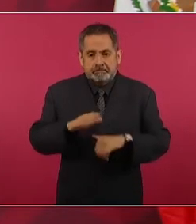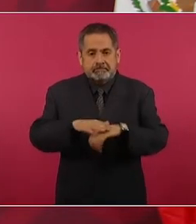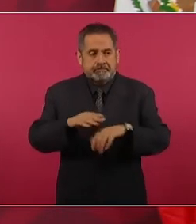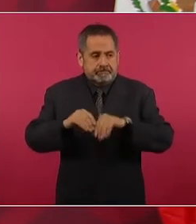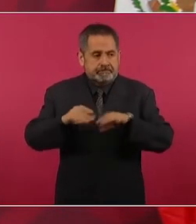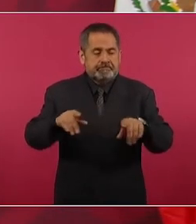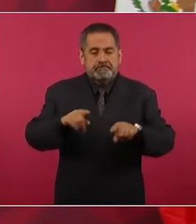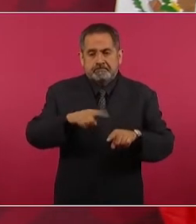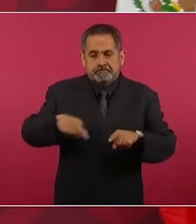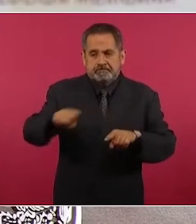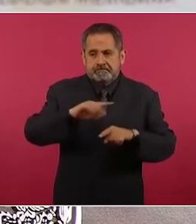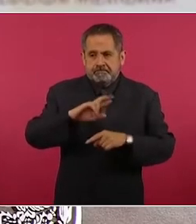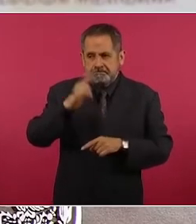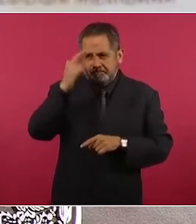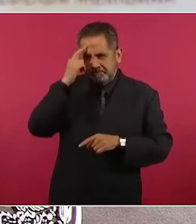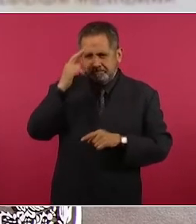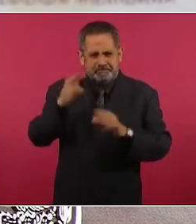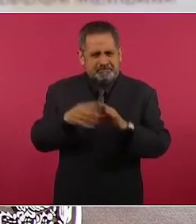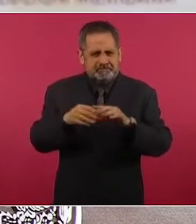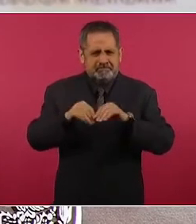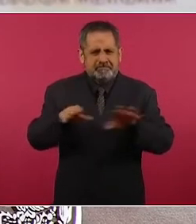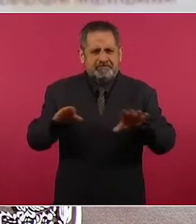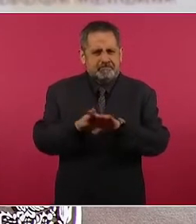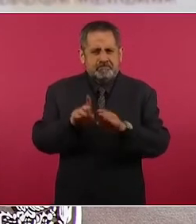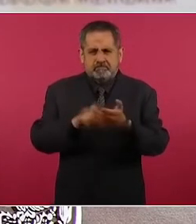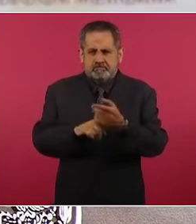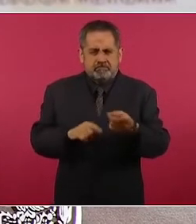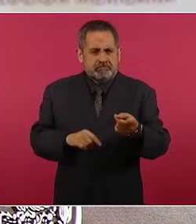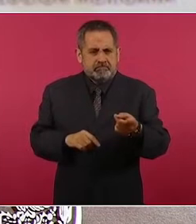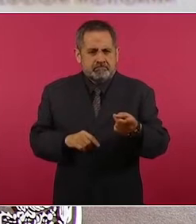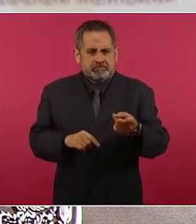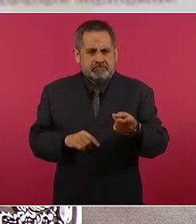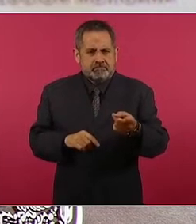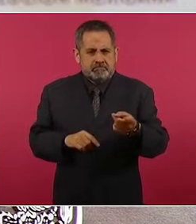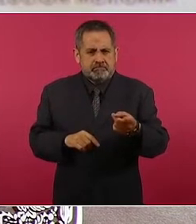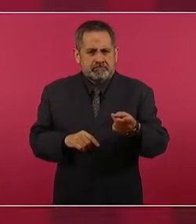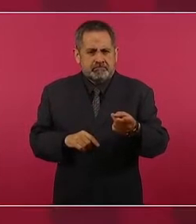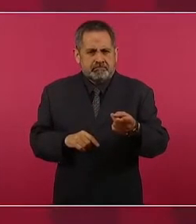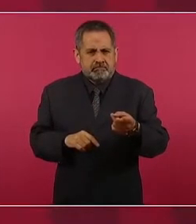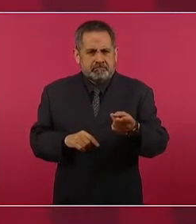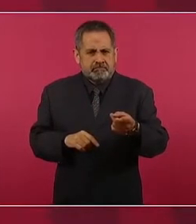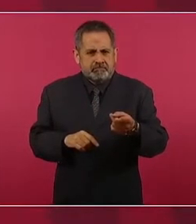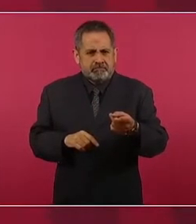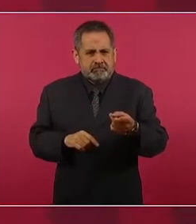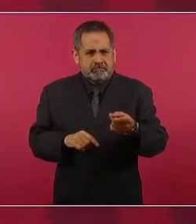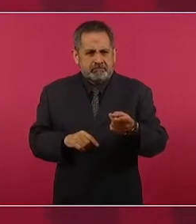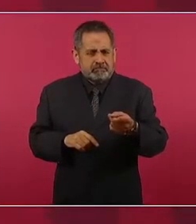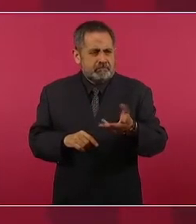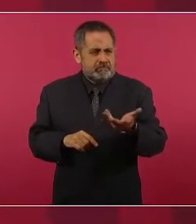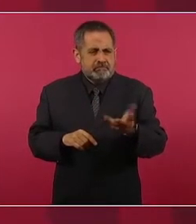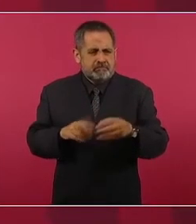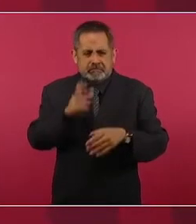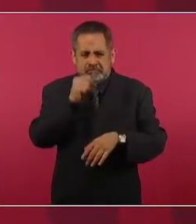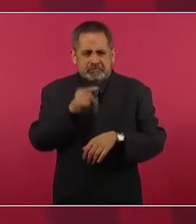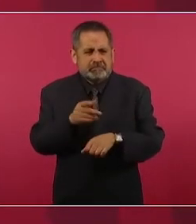recordatorio respetuoso al gobierno de Israel. No pueden estar protegiendo